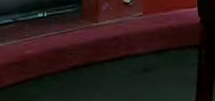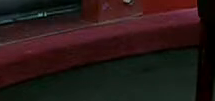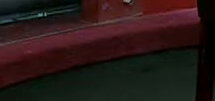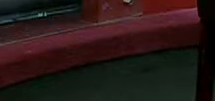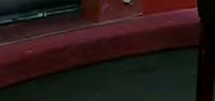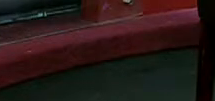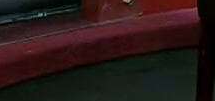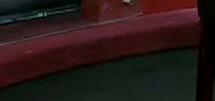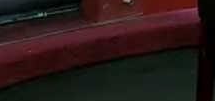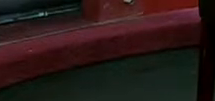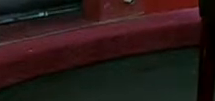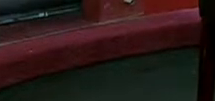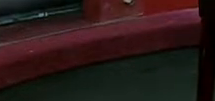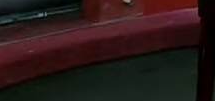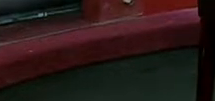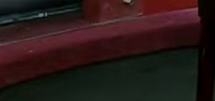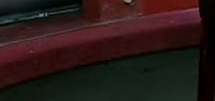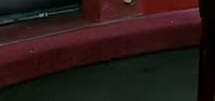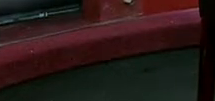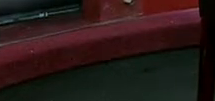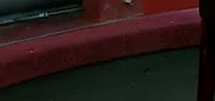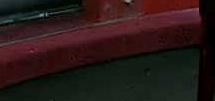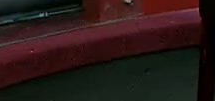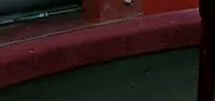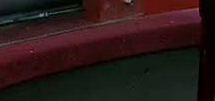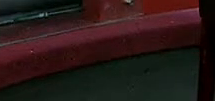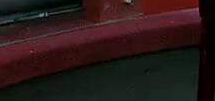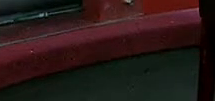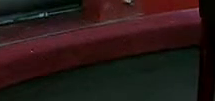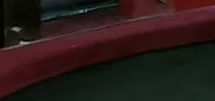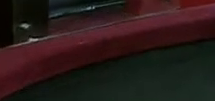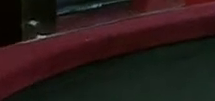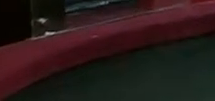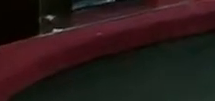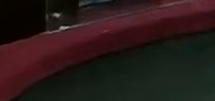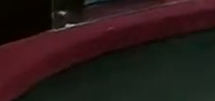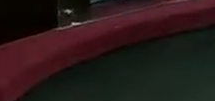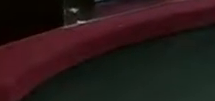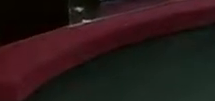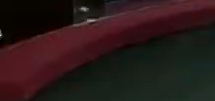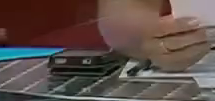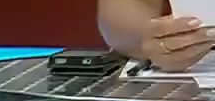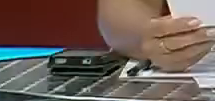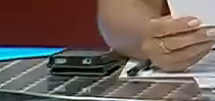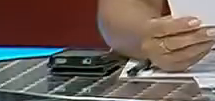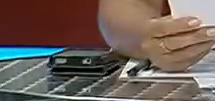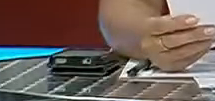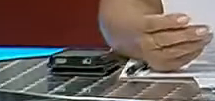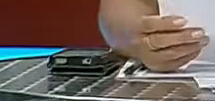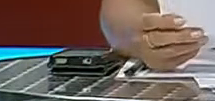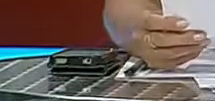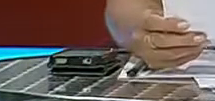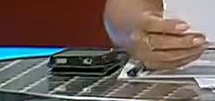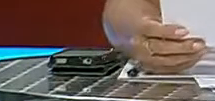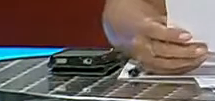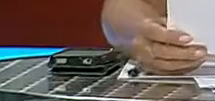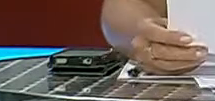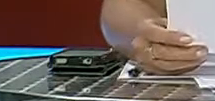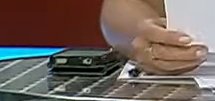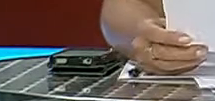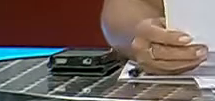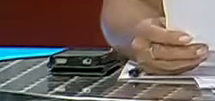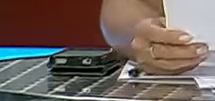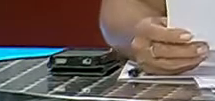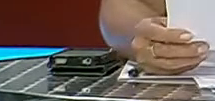venir. Roselena, con Roselena, ¿no? Sí. Ya, nos vamos con Roselena. Roselena. Gracias, Hugo. Amigos televidentes,